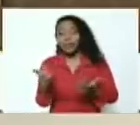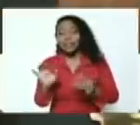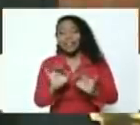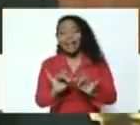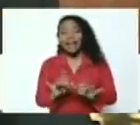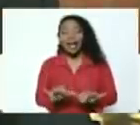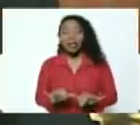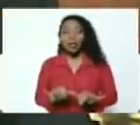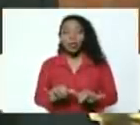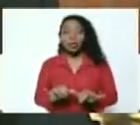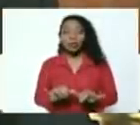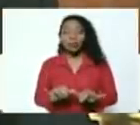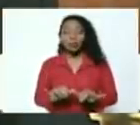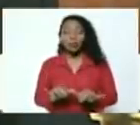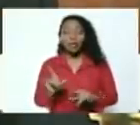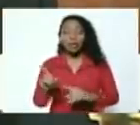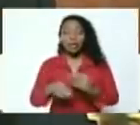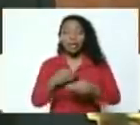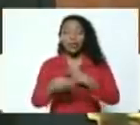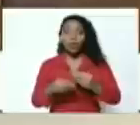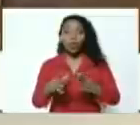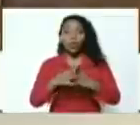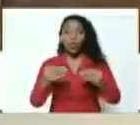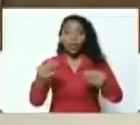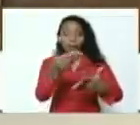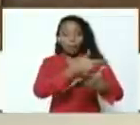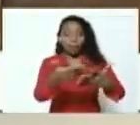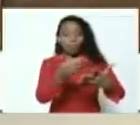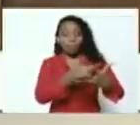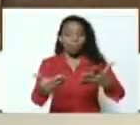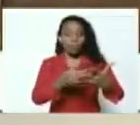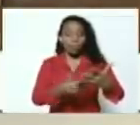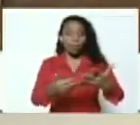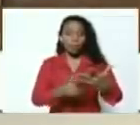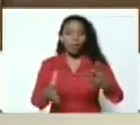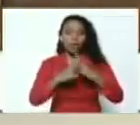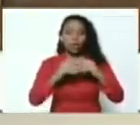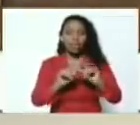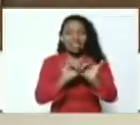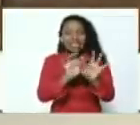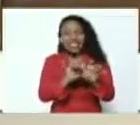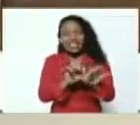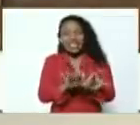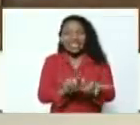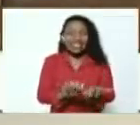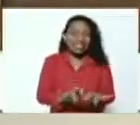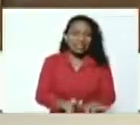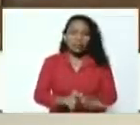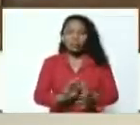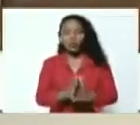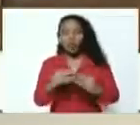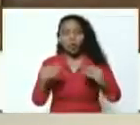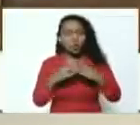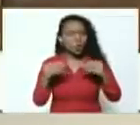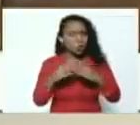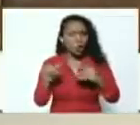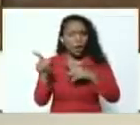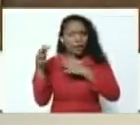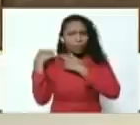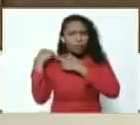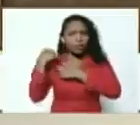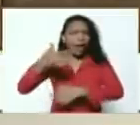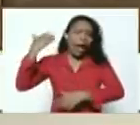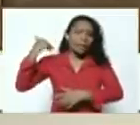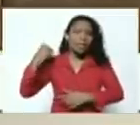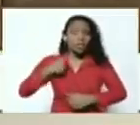secretario ejecutivo. Llevó todas las actas, toda la redacción, todo, todo.